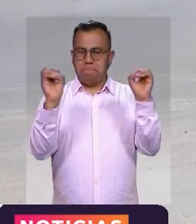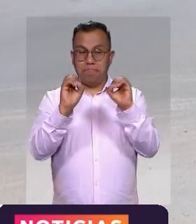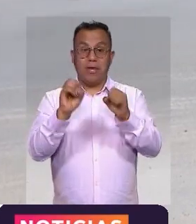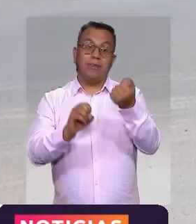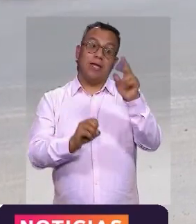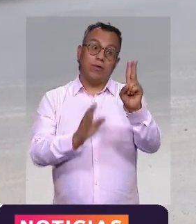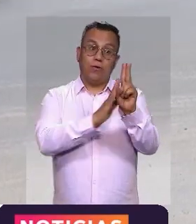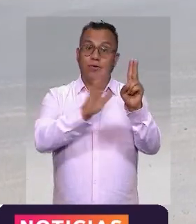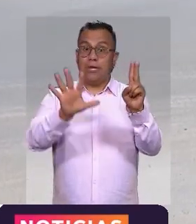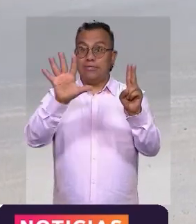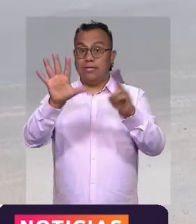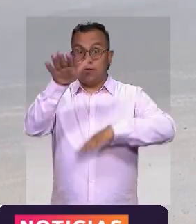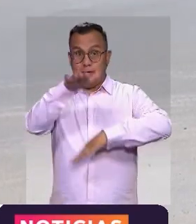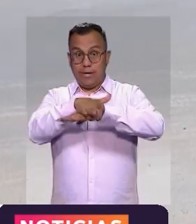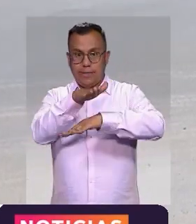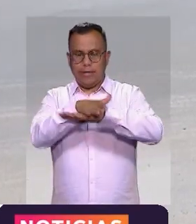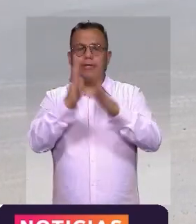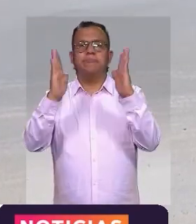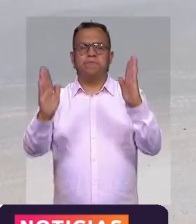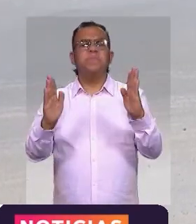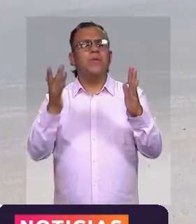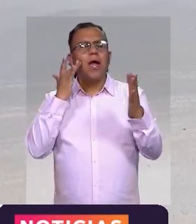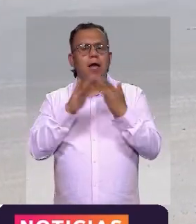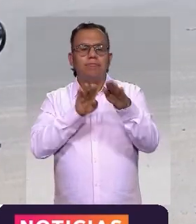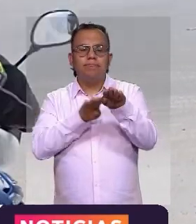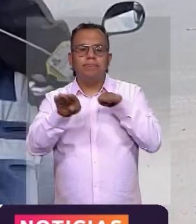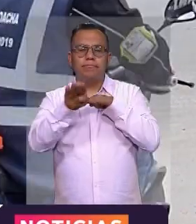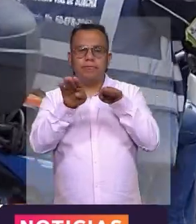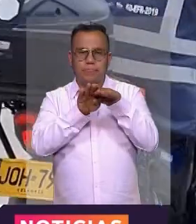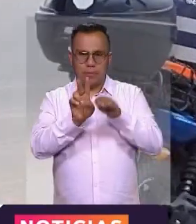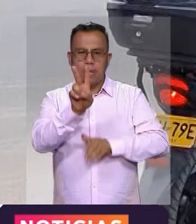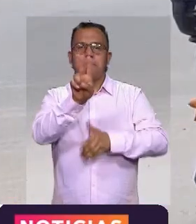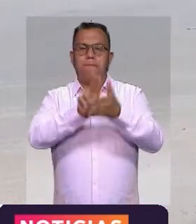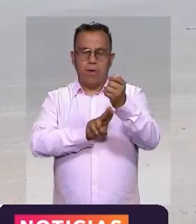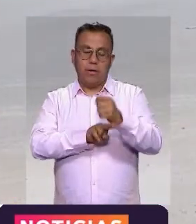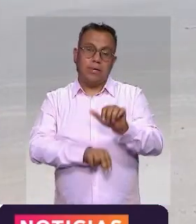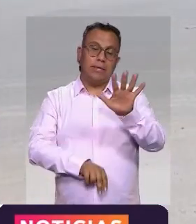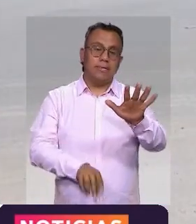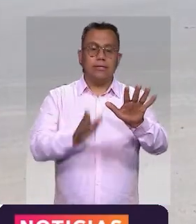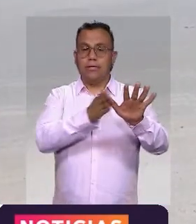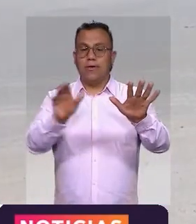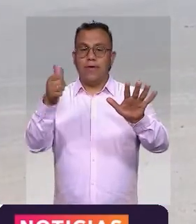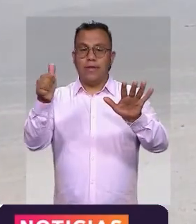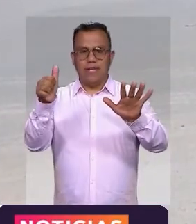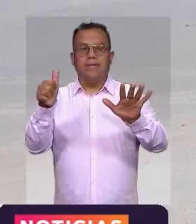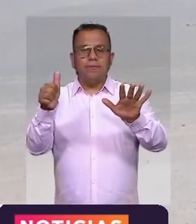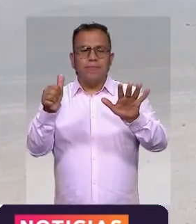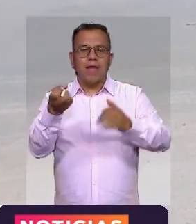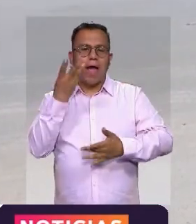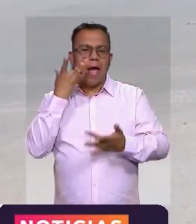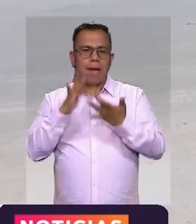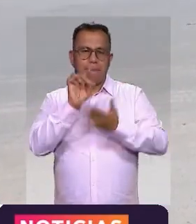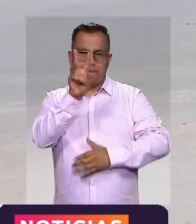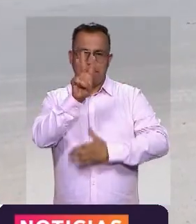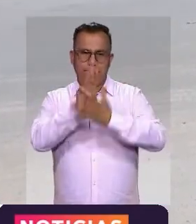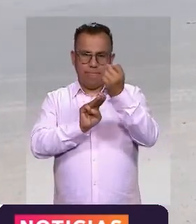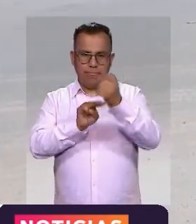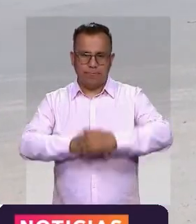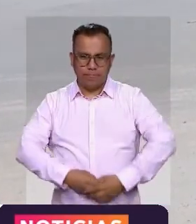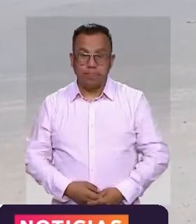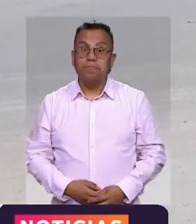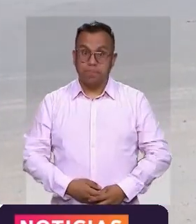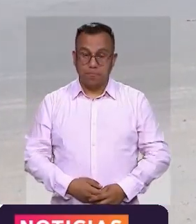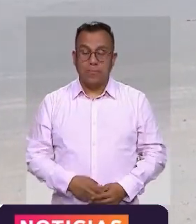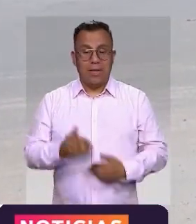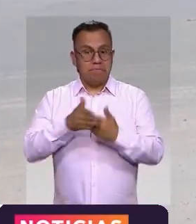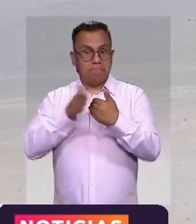De 12 a 5 de la tarde ingresarán los vehículos de placa par. De 5 a 10 de la noche ingresan los vehículos de placa impar. Desde